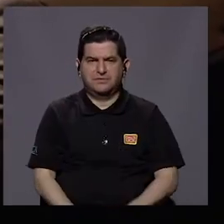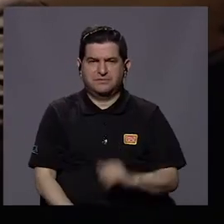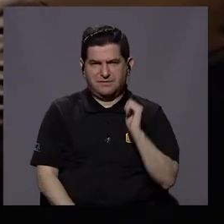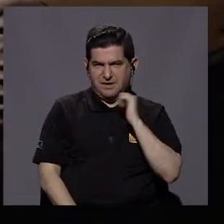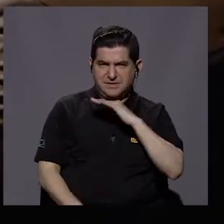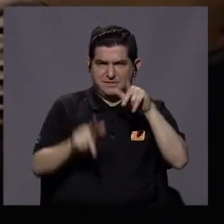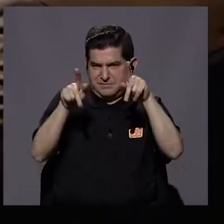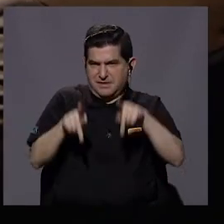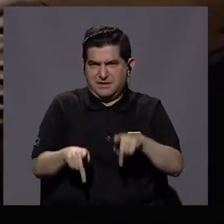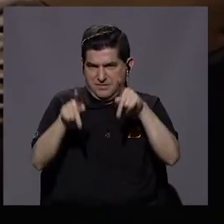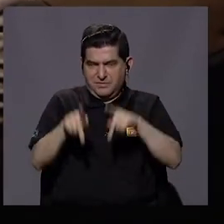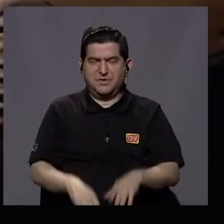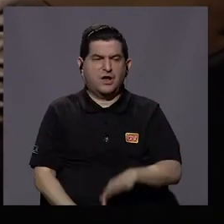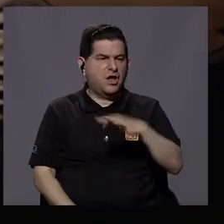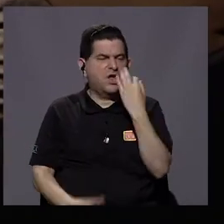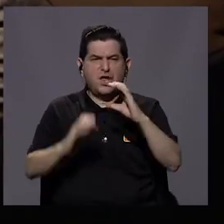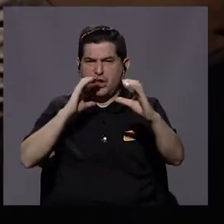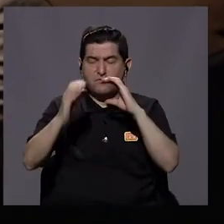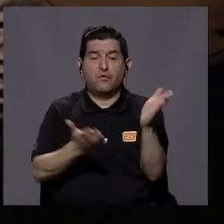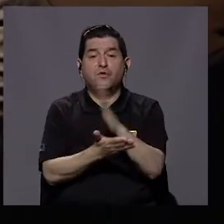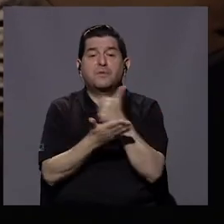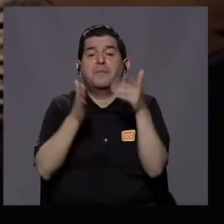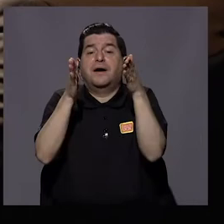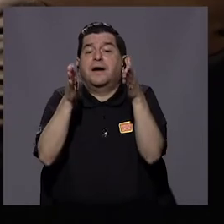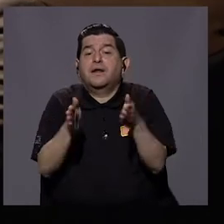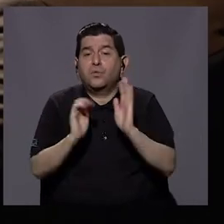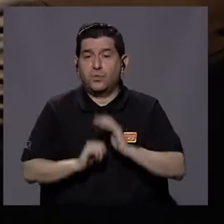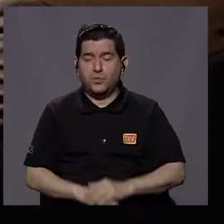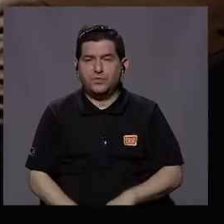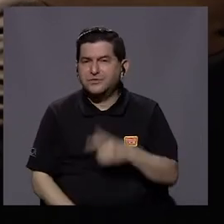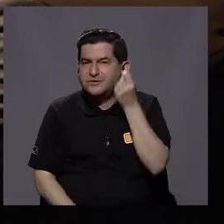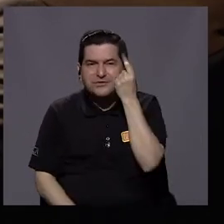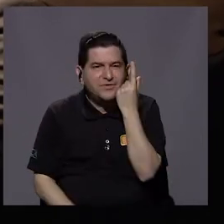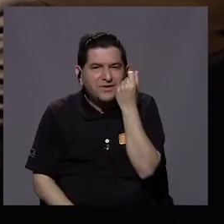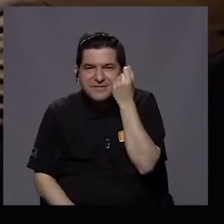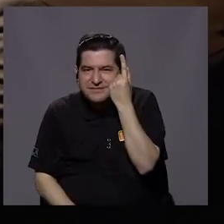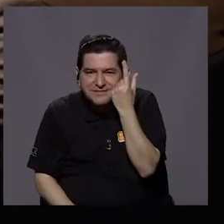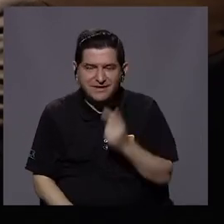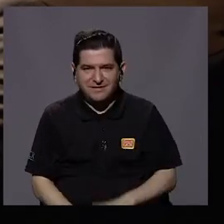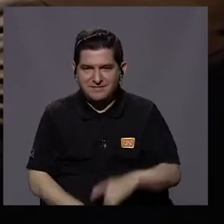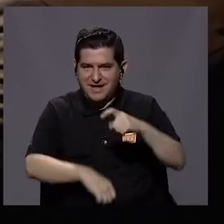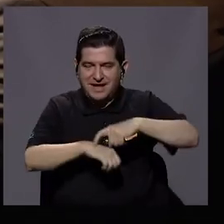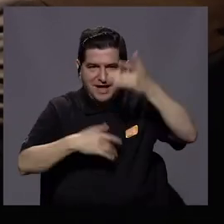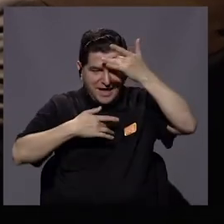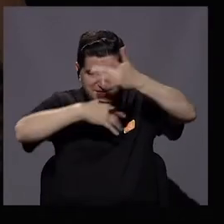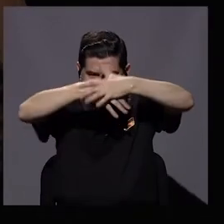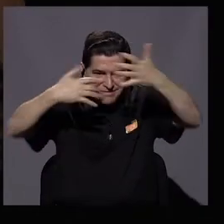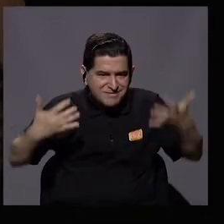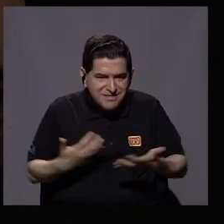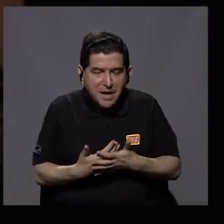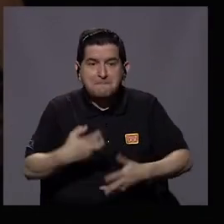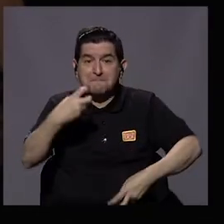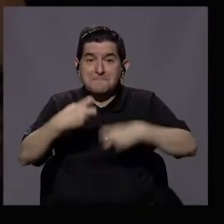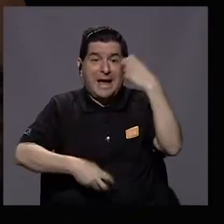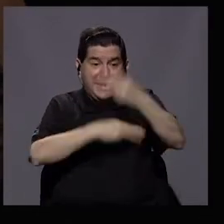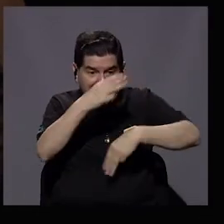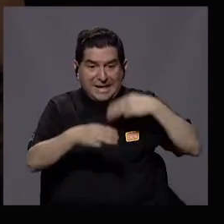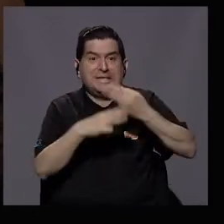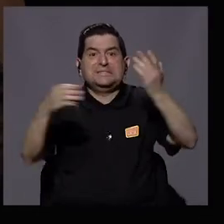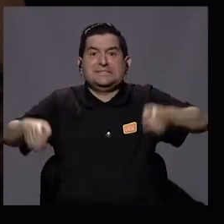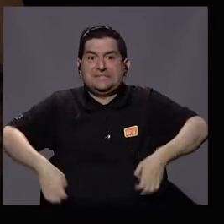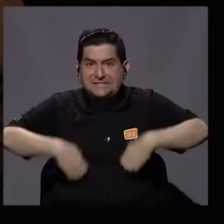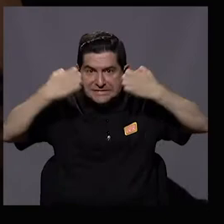que las personas y que los medios de comunicación, algunos, no entiendan que aún en tiempos de pandemia, donde hubo una crisis